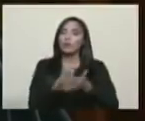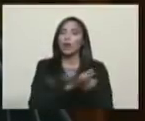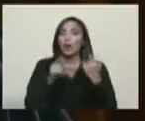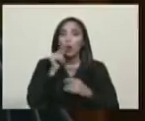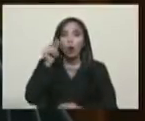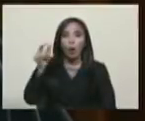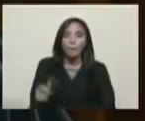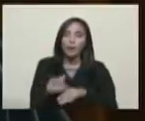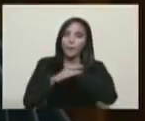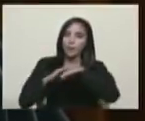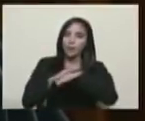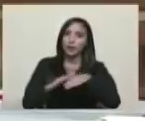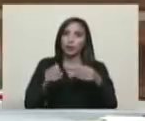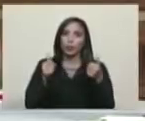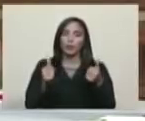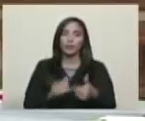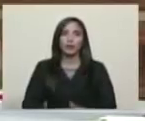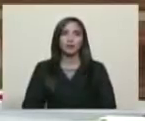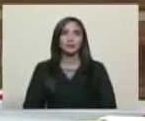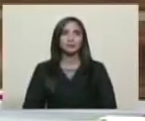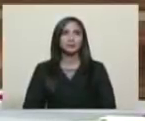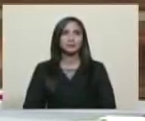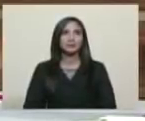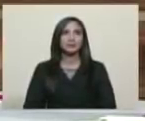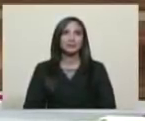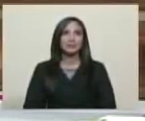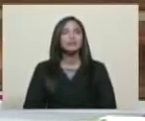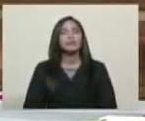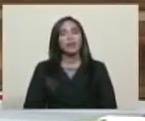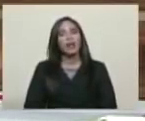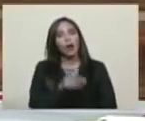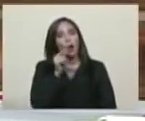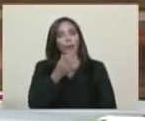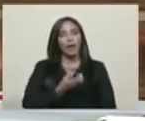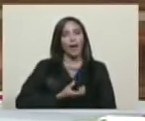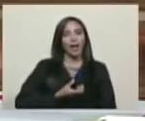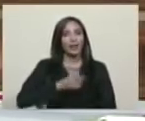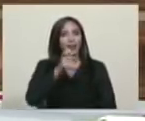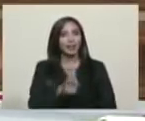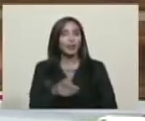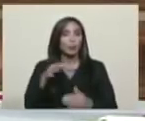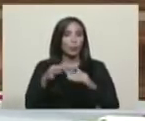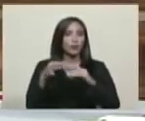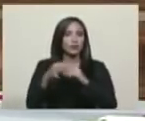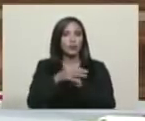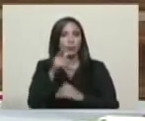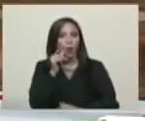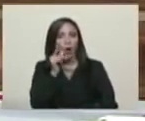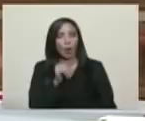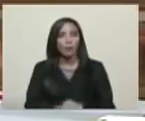Cano, y a todos los mineros, al alcalde del municipio Rocio, Alejandro Martínez, a